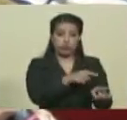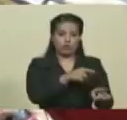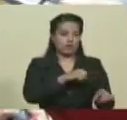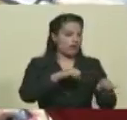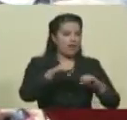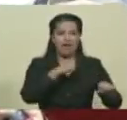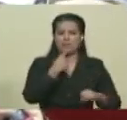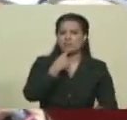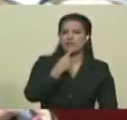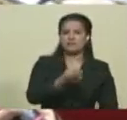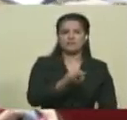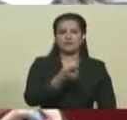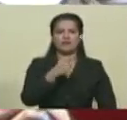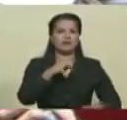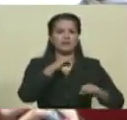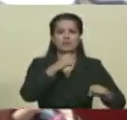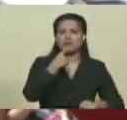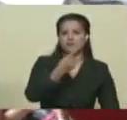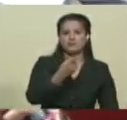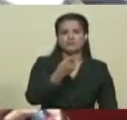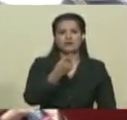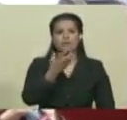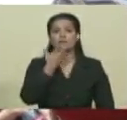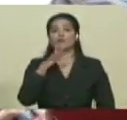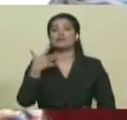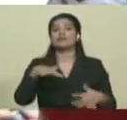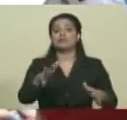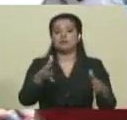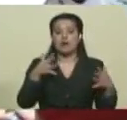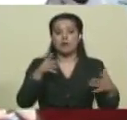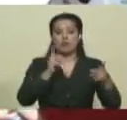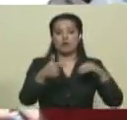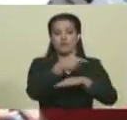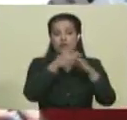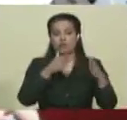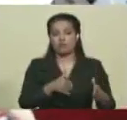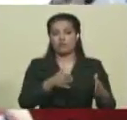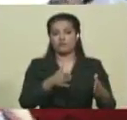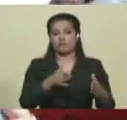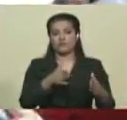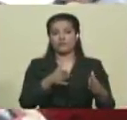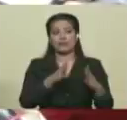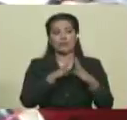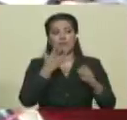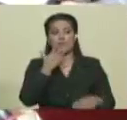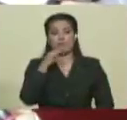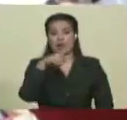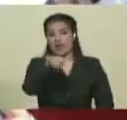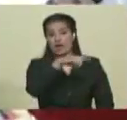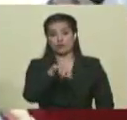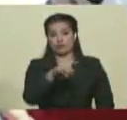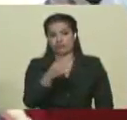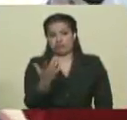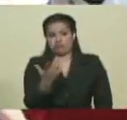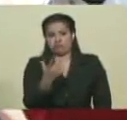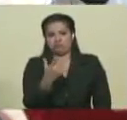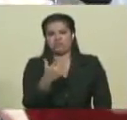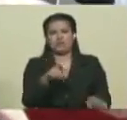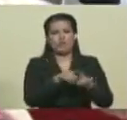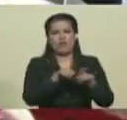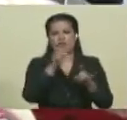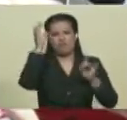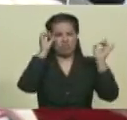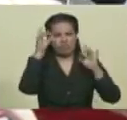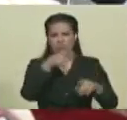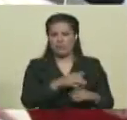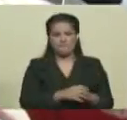ahí diciendo que de ganar, si es que ganan alguna gobernación, no se van a juramentar ante esos son, en verdad, bufonadas. Si a ellos